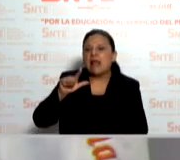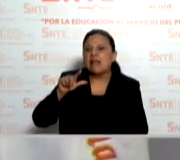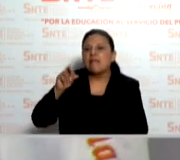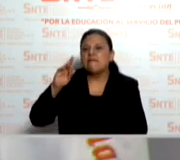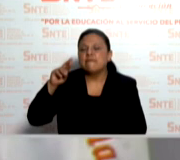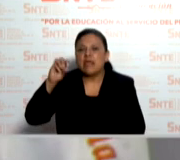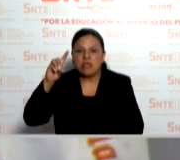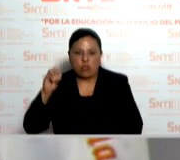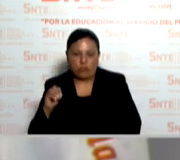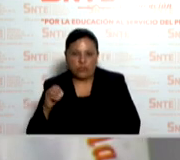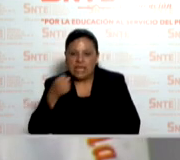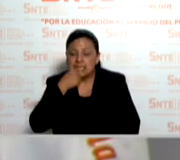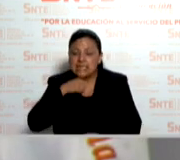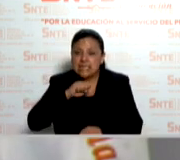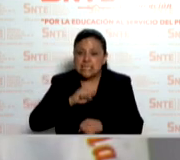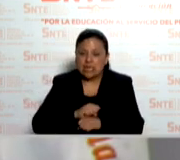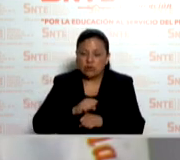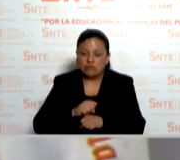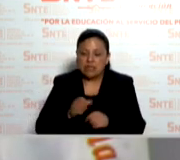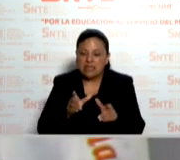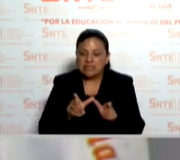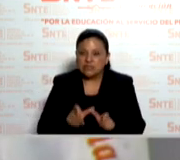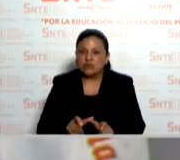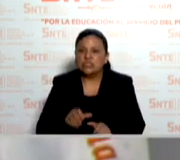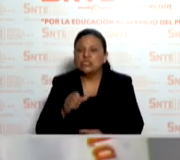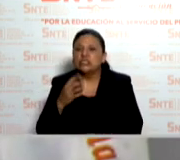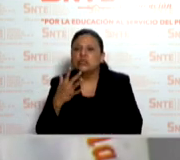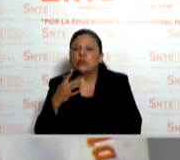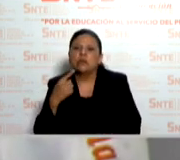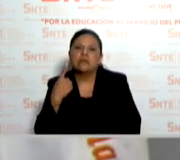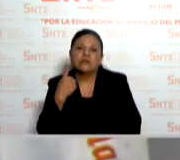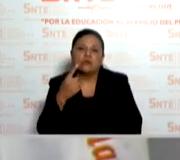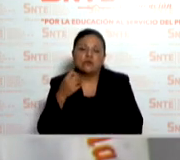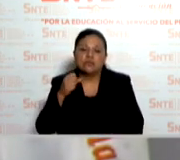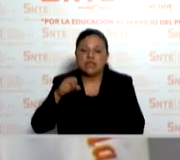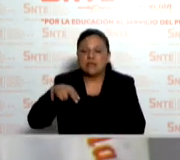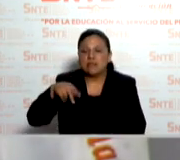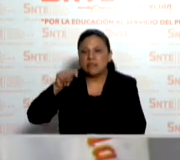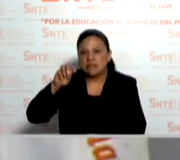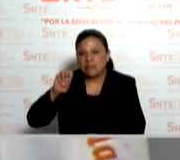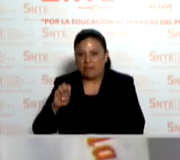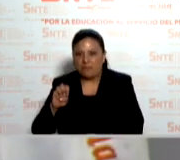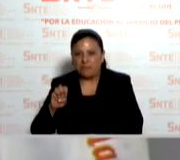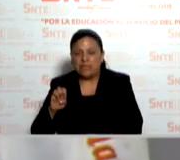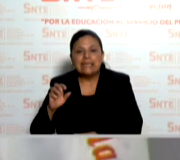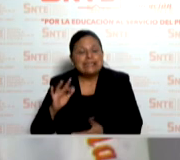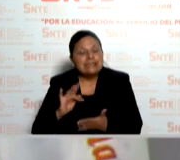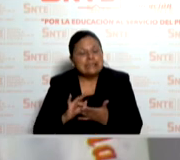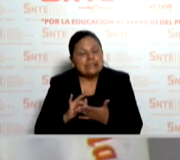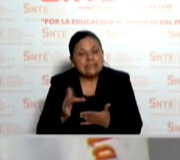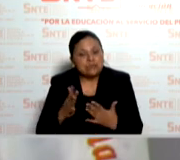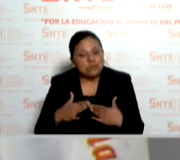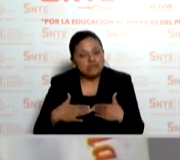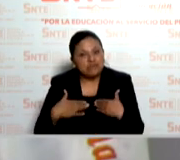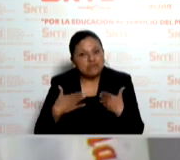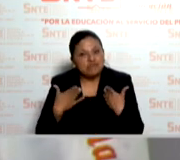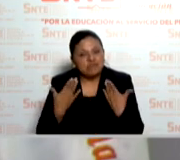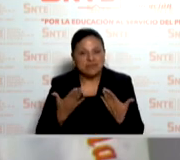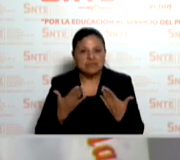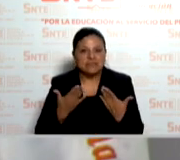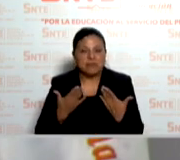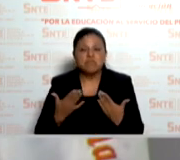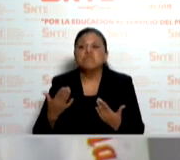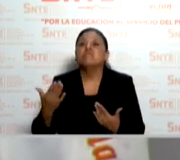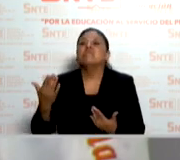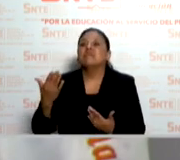general de la sección 51, gracias a su liderazgo y confianza en el gremio magisterial, hoy soy